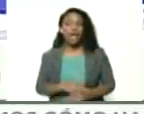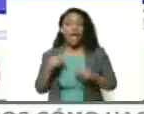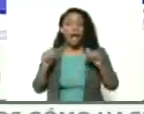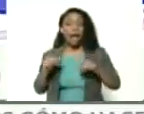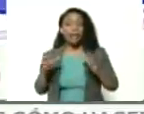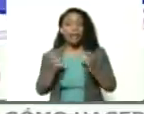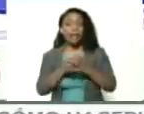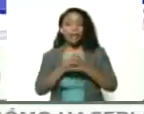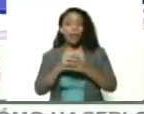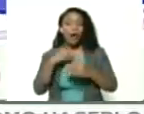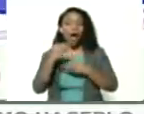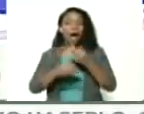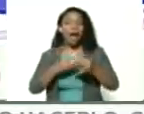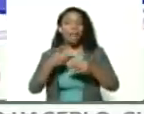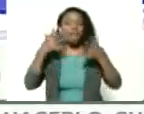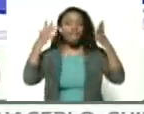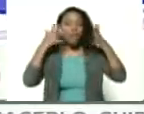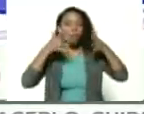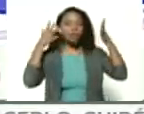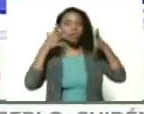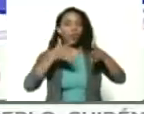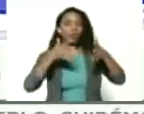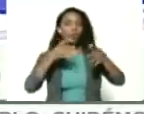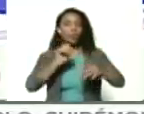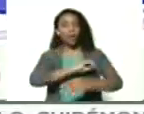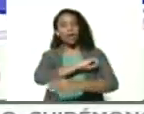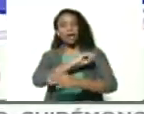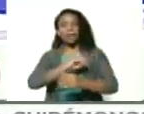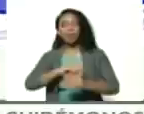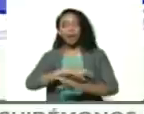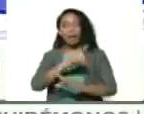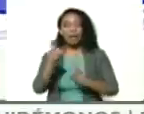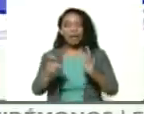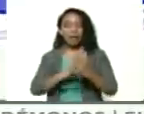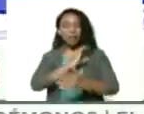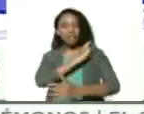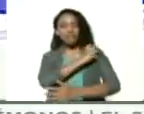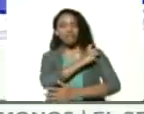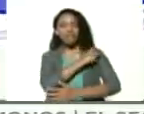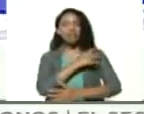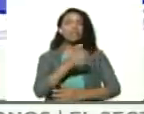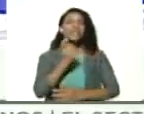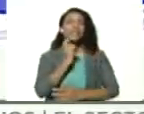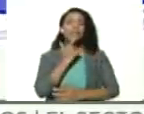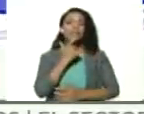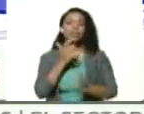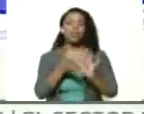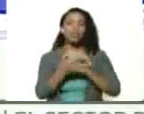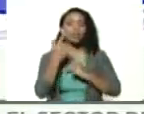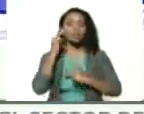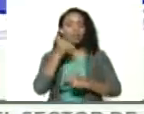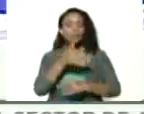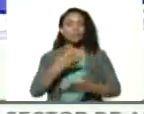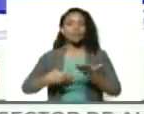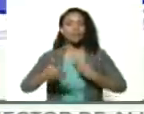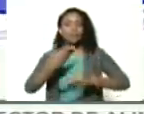estar formado por el general en jefe Néstor Reverol para todos los temas de los servicios